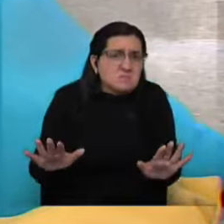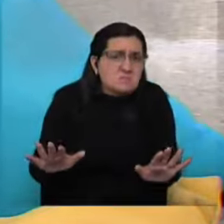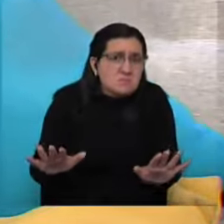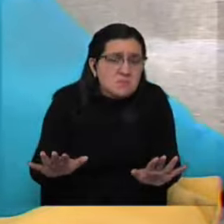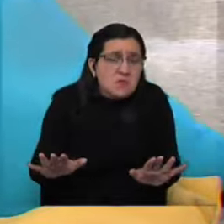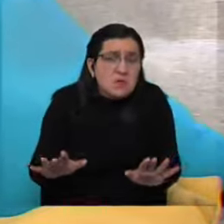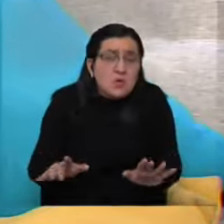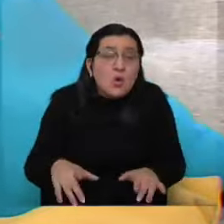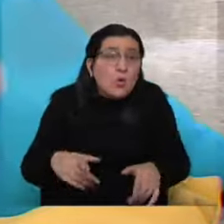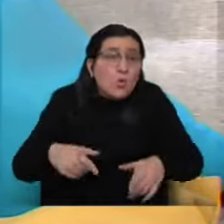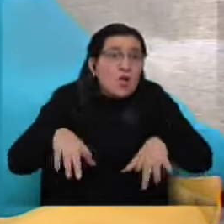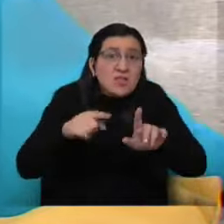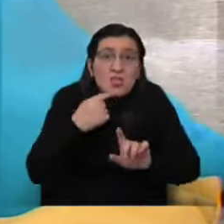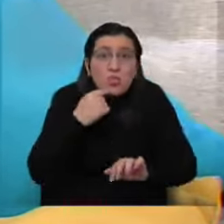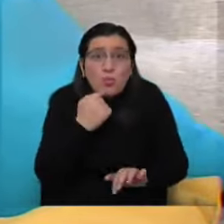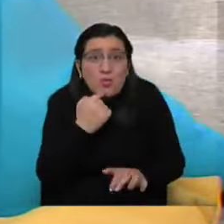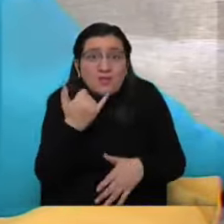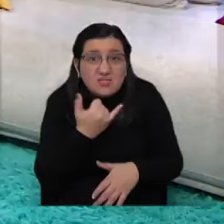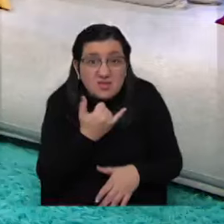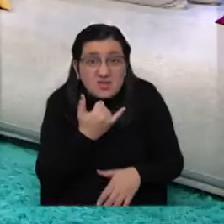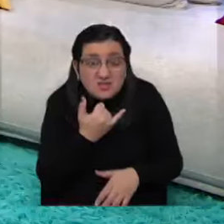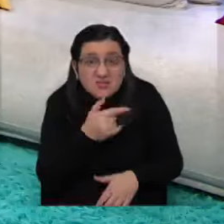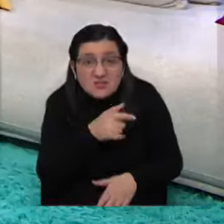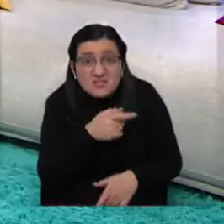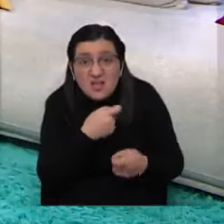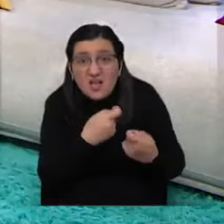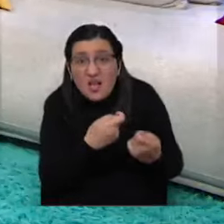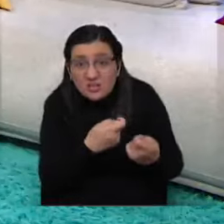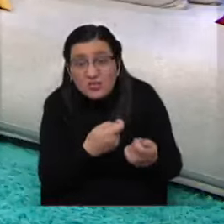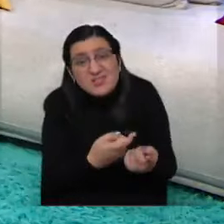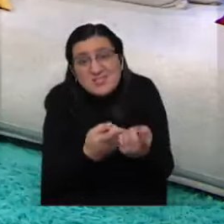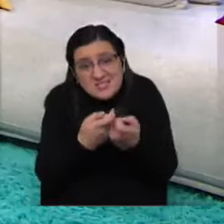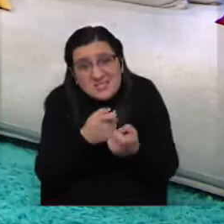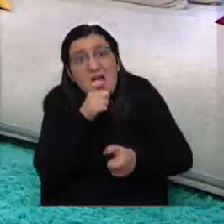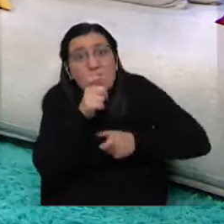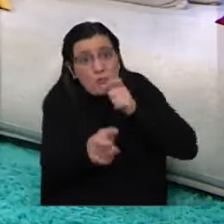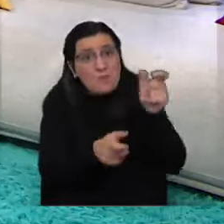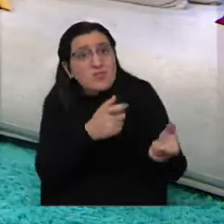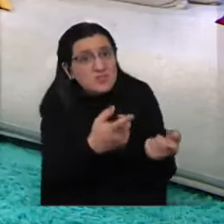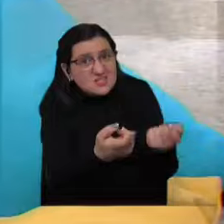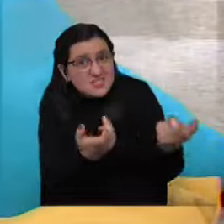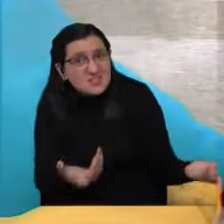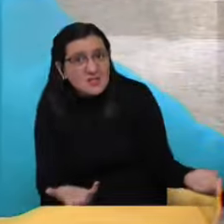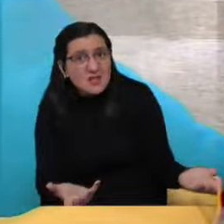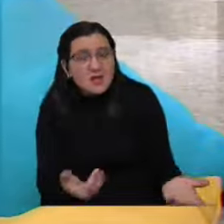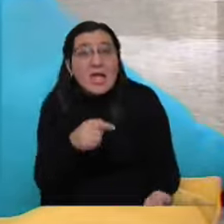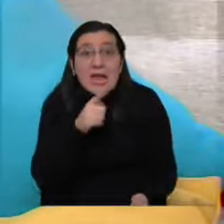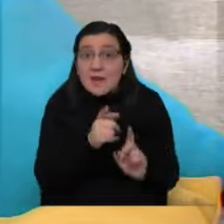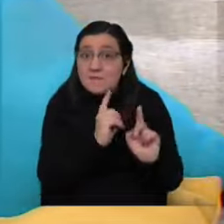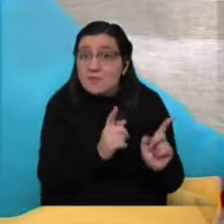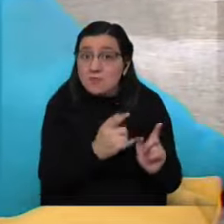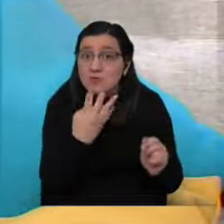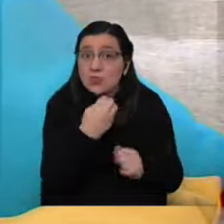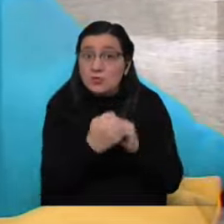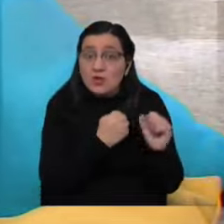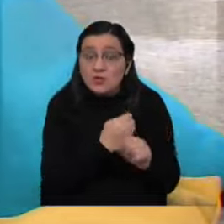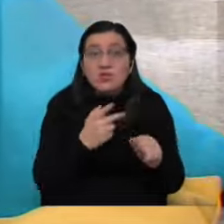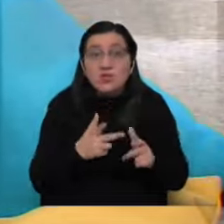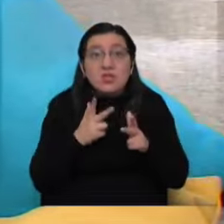pueda hacer a un gasto que necesita argumentaciones porque de hecho él mismo Hace 4 años dijo que el gasto que se hacía en